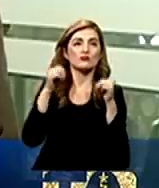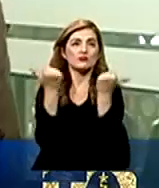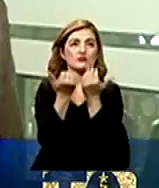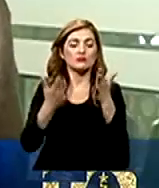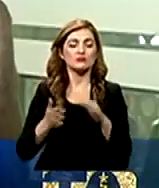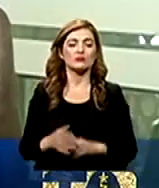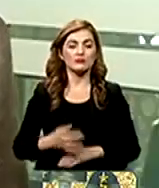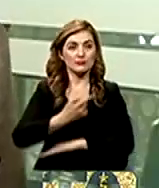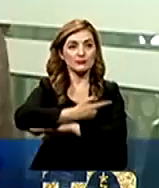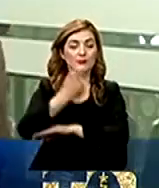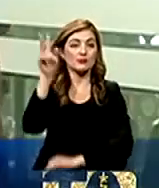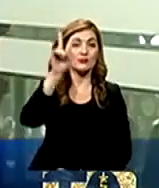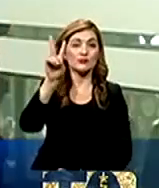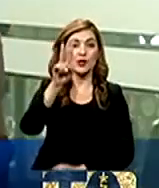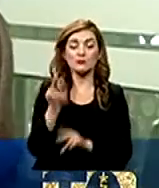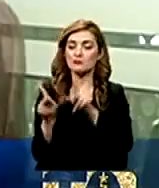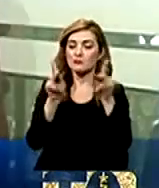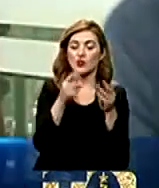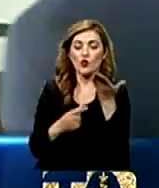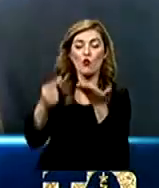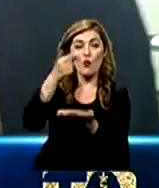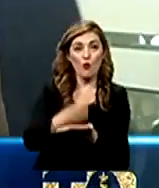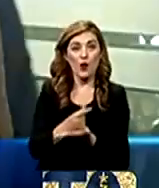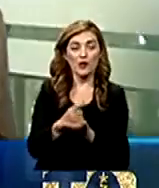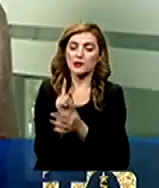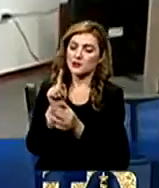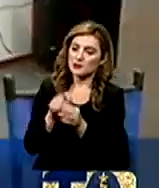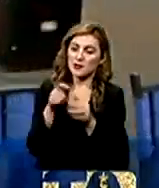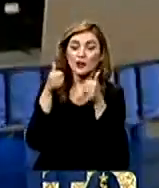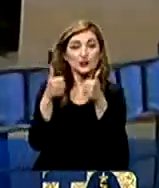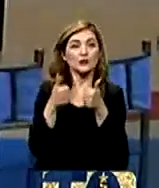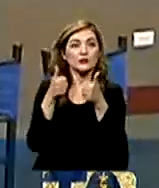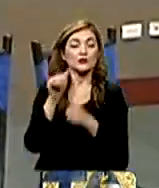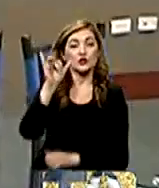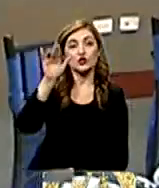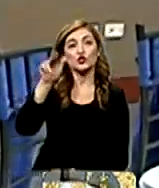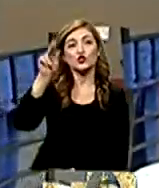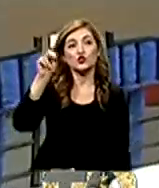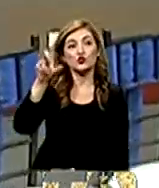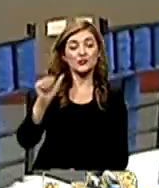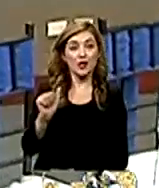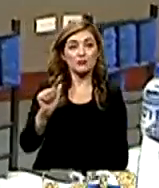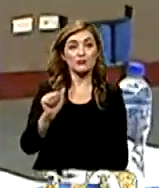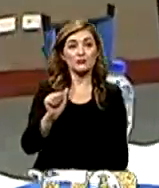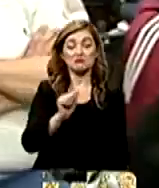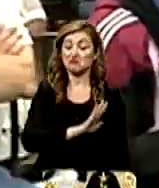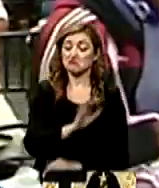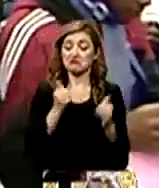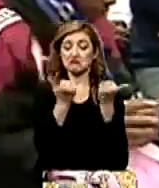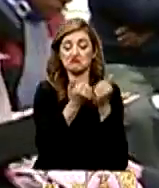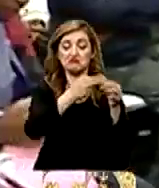día viernes está planificado en Guayas inscribir las candidaturas. Jorge Yunda también presentó su renuncia al Parlamento